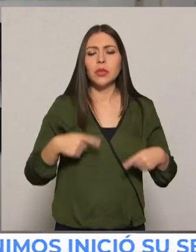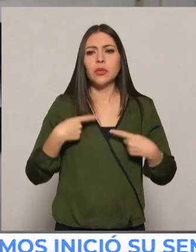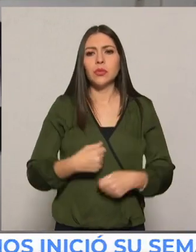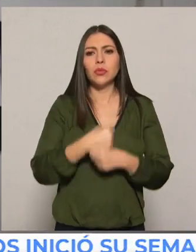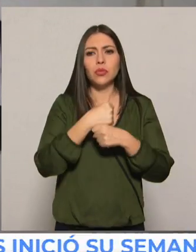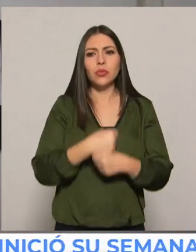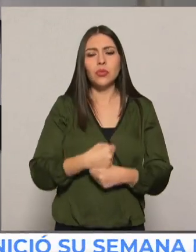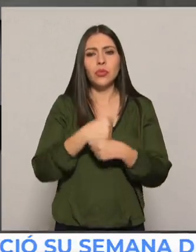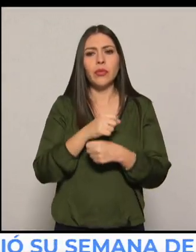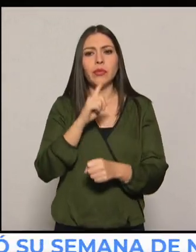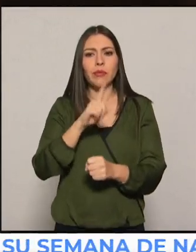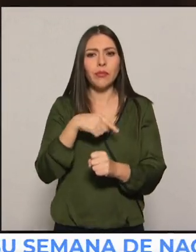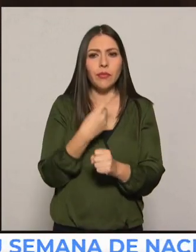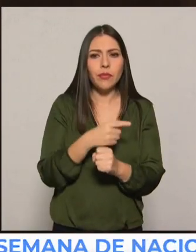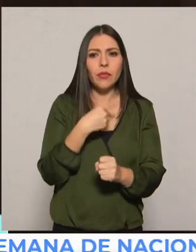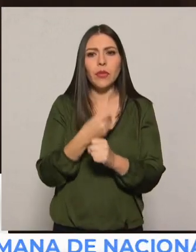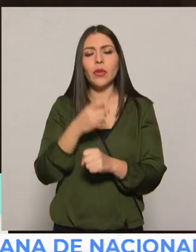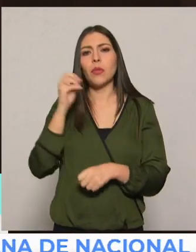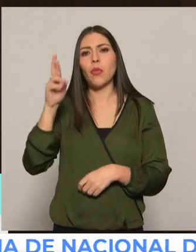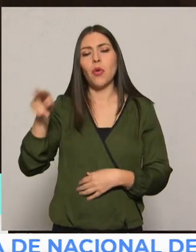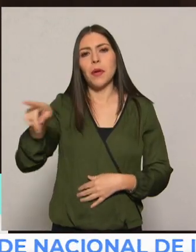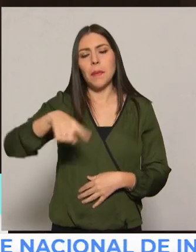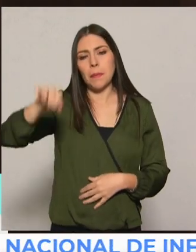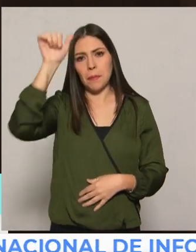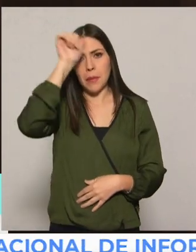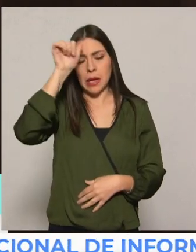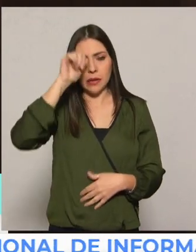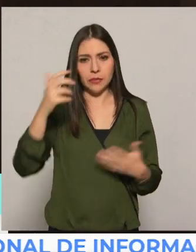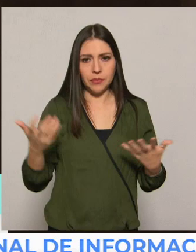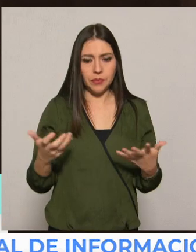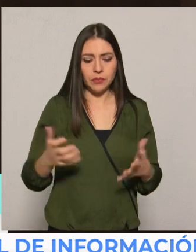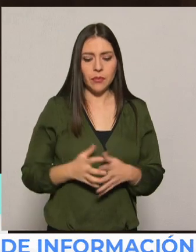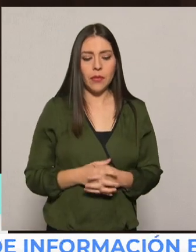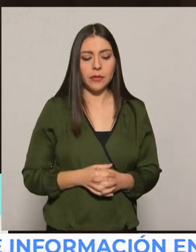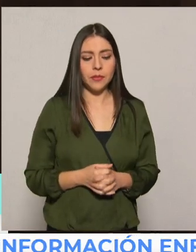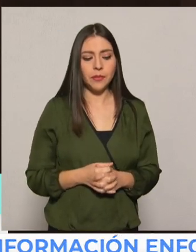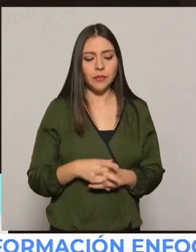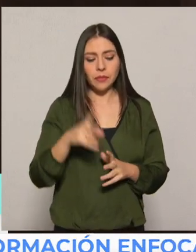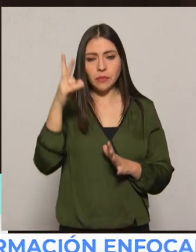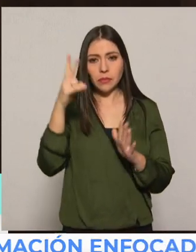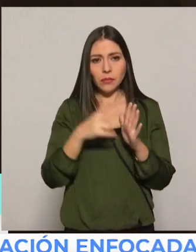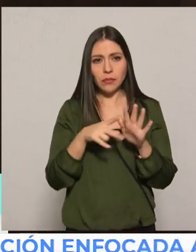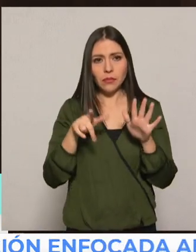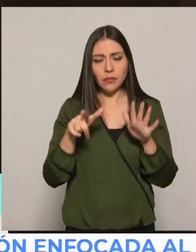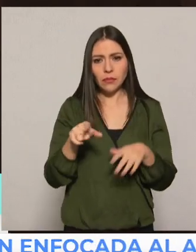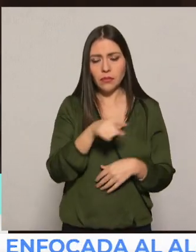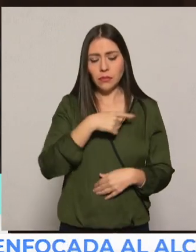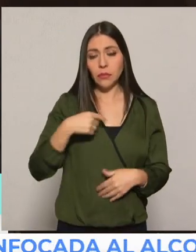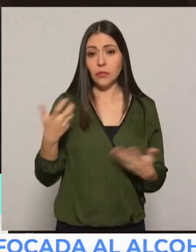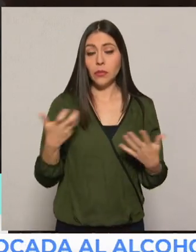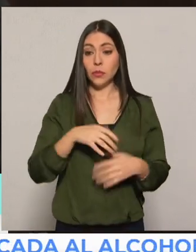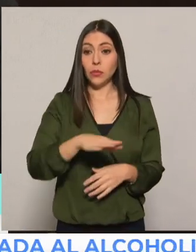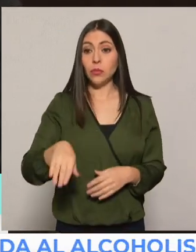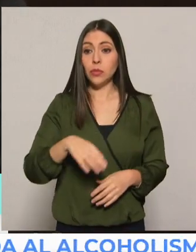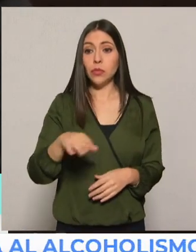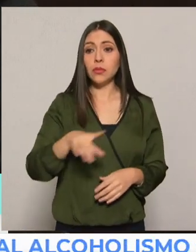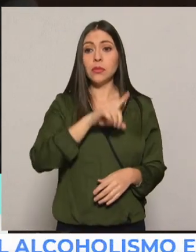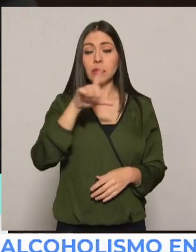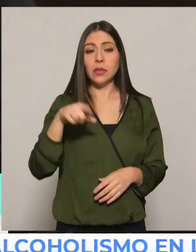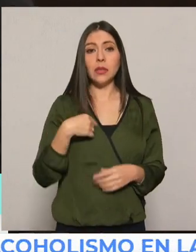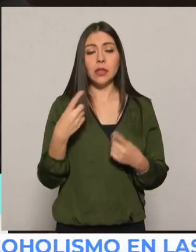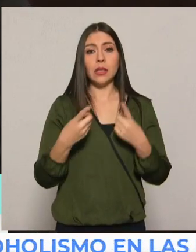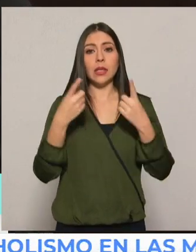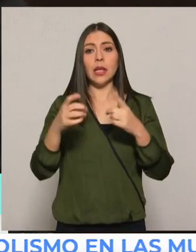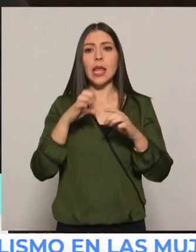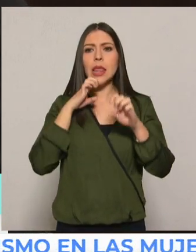otros casos de violación. En 2017 empiezan a buscarme, me hacen llevar a un medio, doy una entrevista